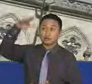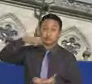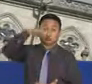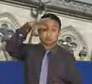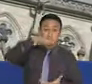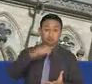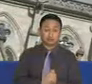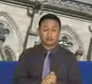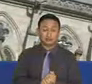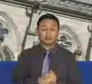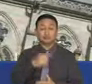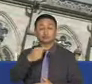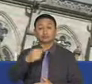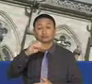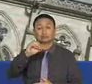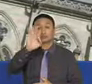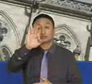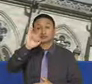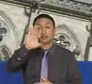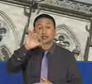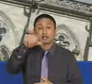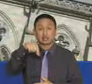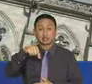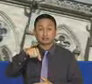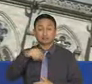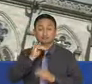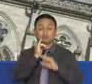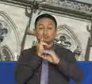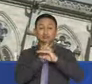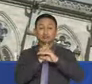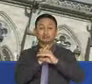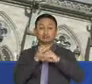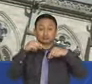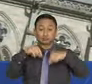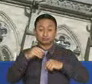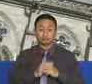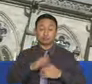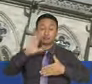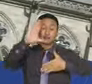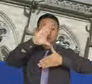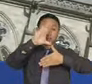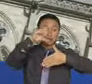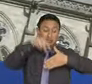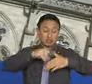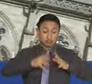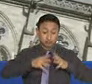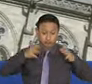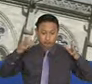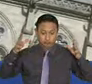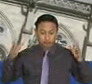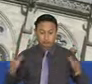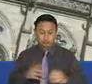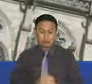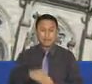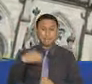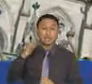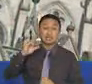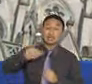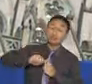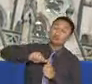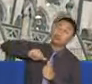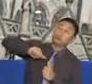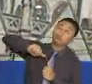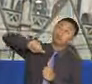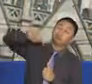en neogóticas Precisamente es el templo religioso más grande de América y también el más alto de